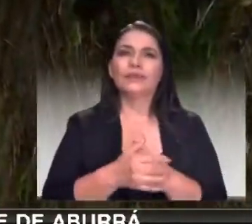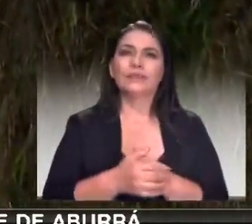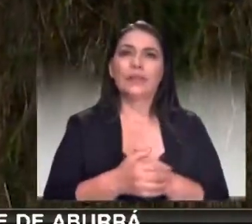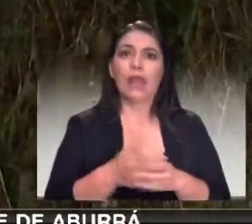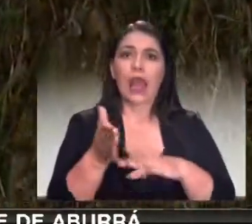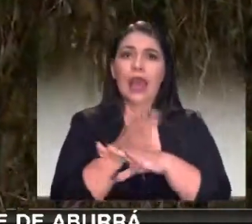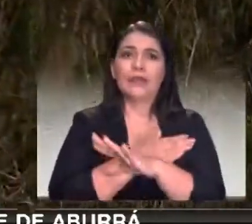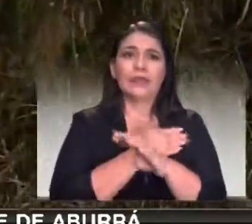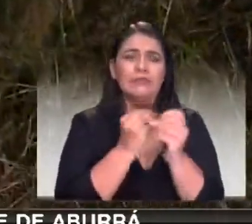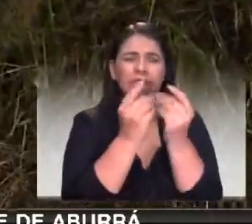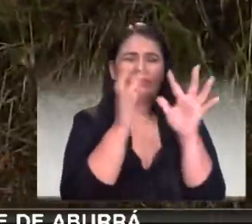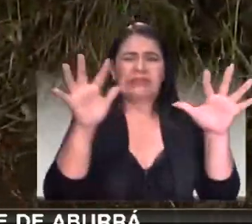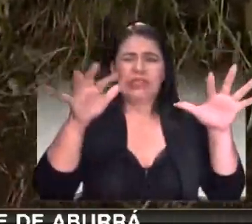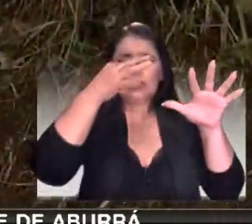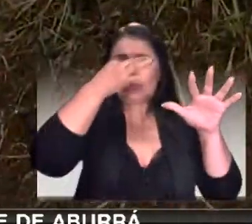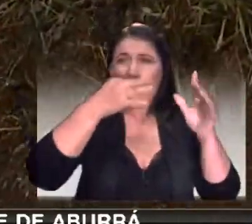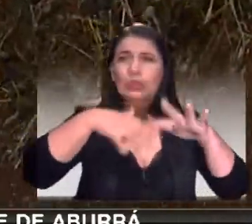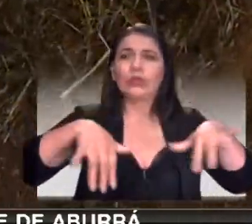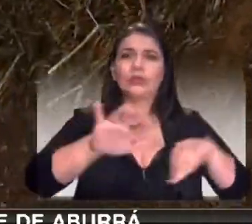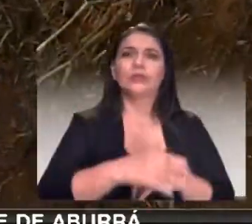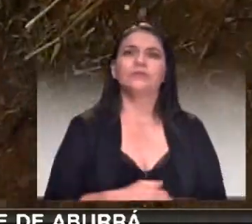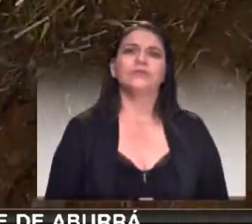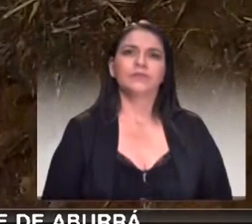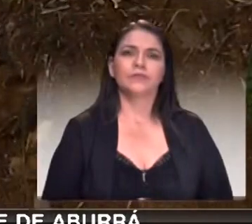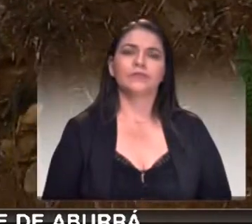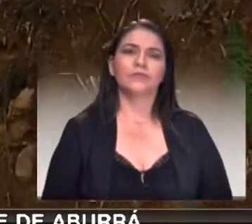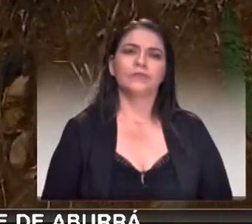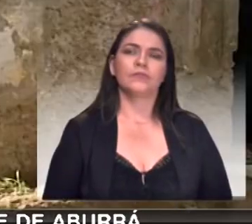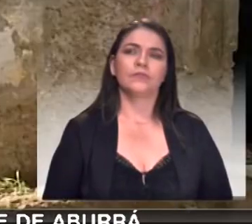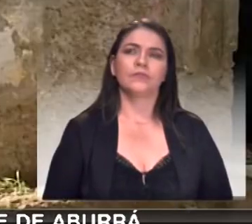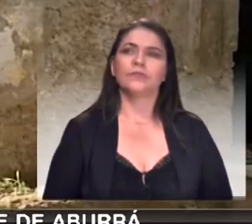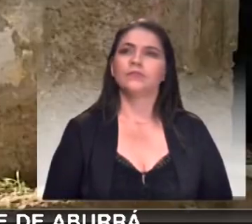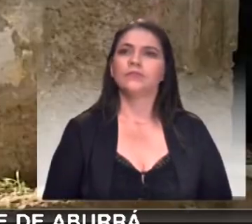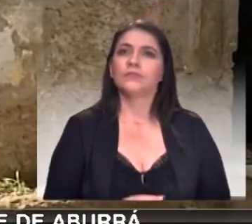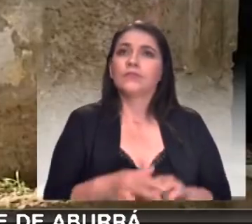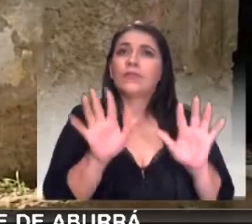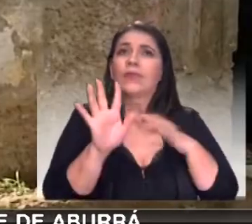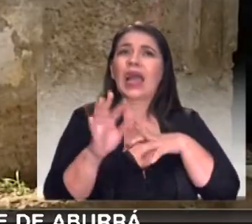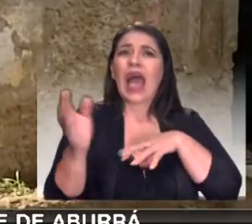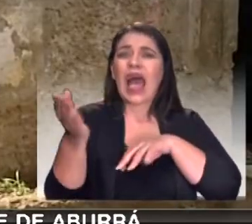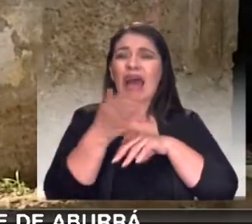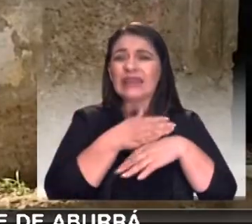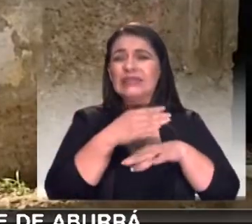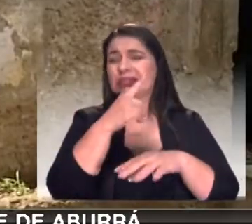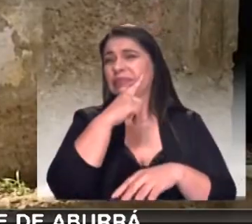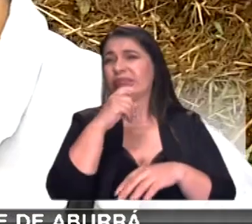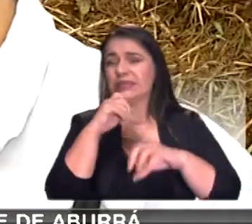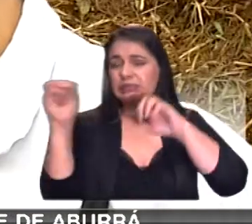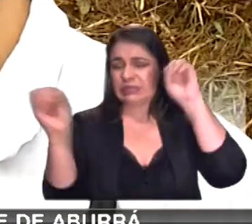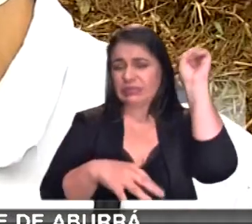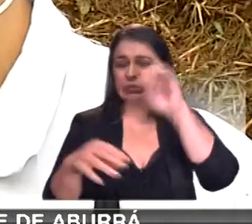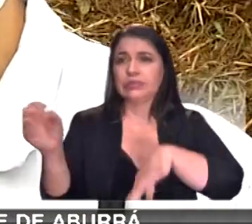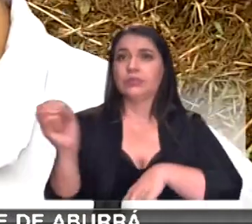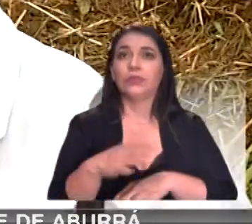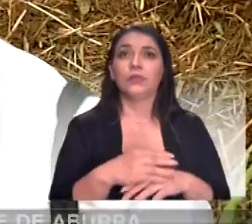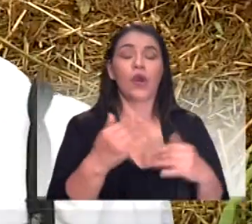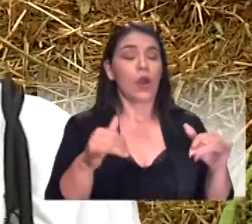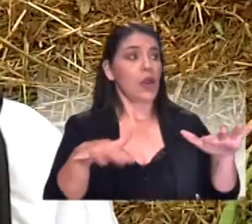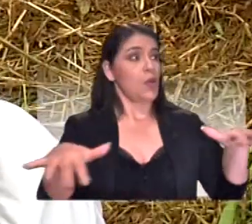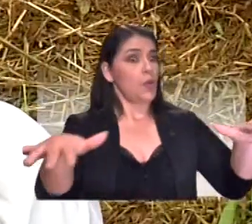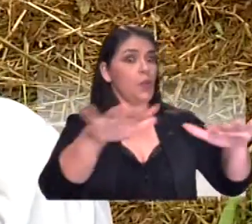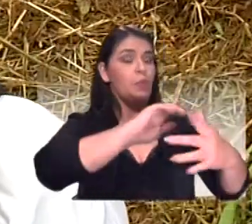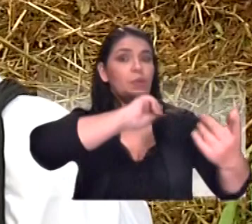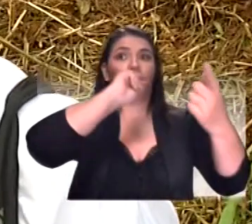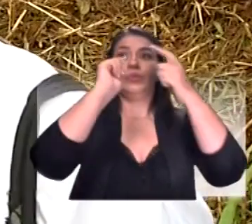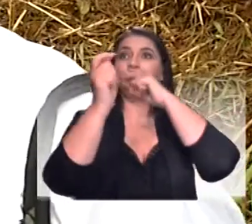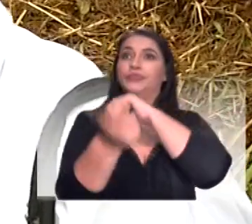verdes un cerro que de pronto está abandonado que pronto dará pereza mirarlo se convirtiera en un lugar de esparcimiento que